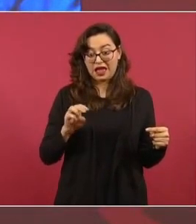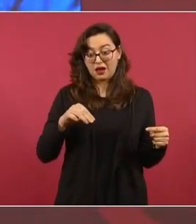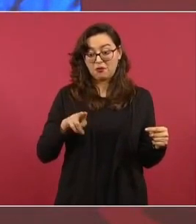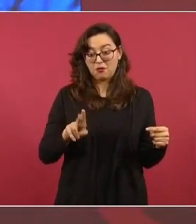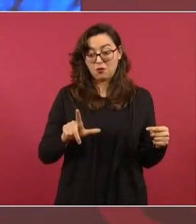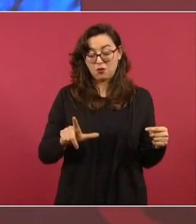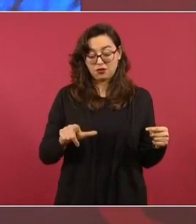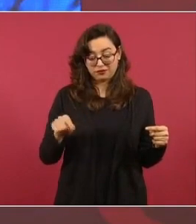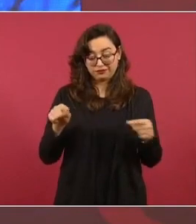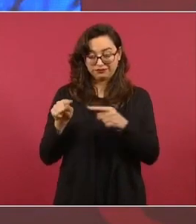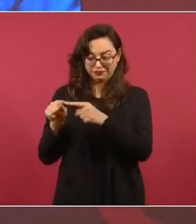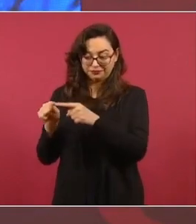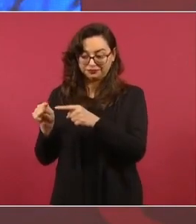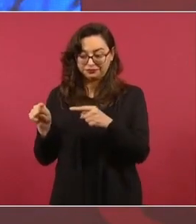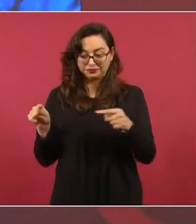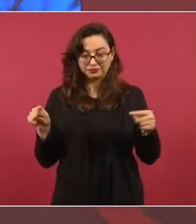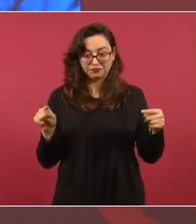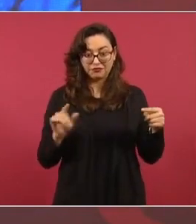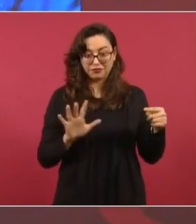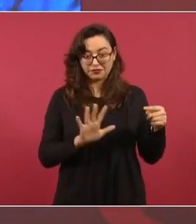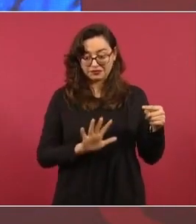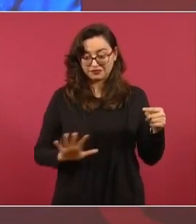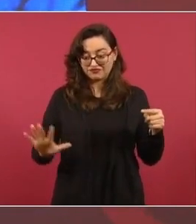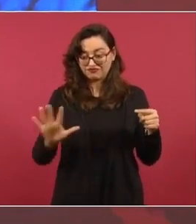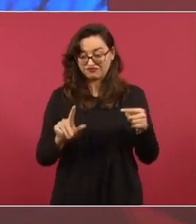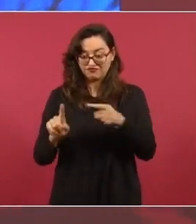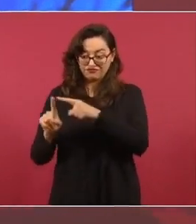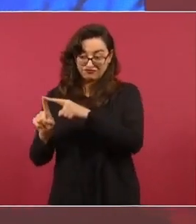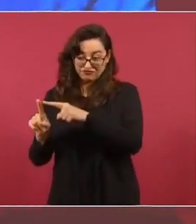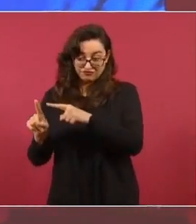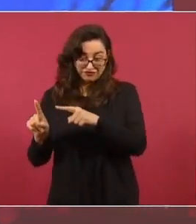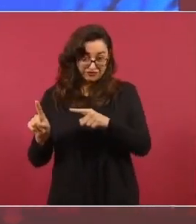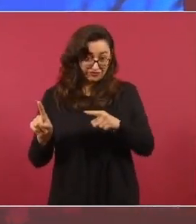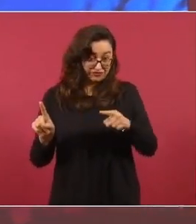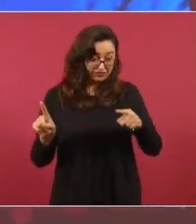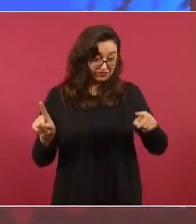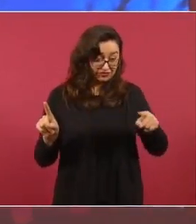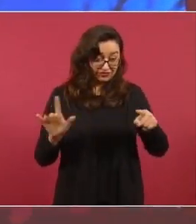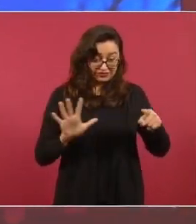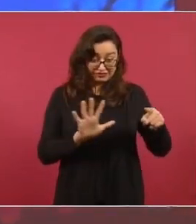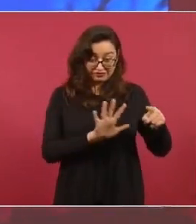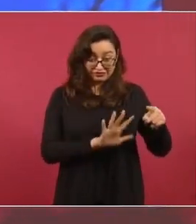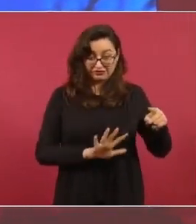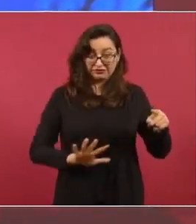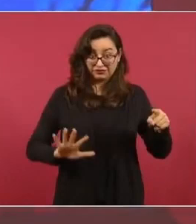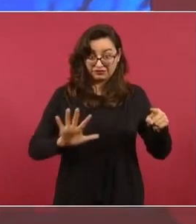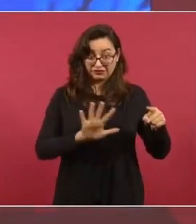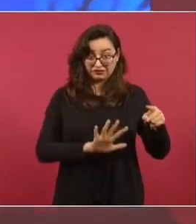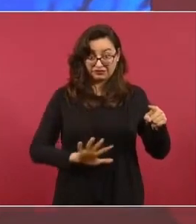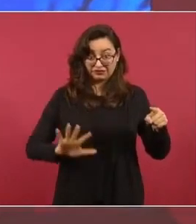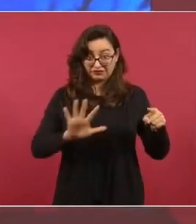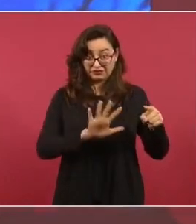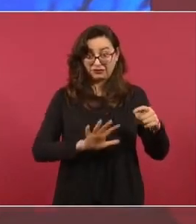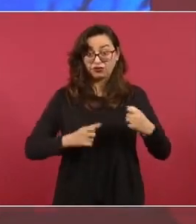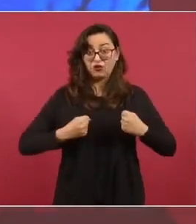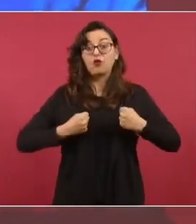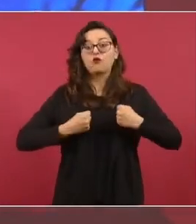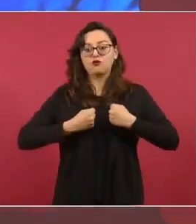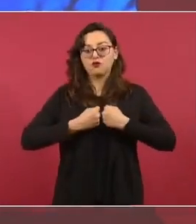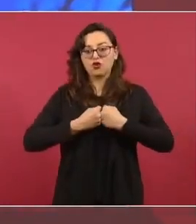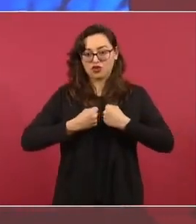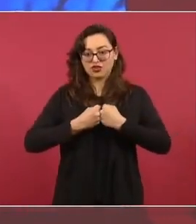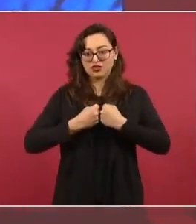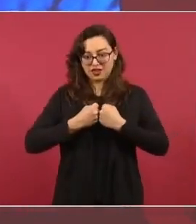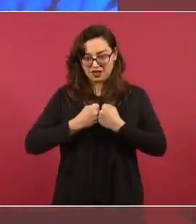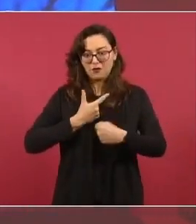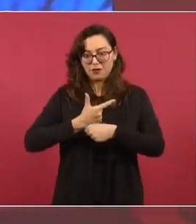por aquí, de aquí a Escárcega, que tiene que ver con los